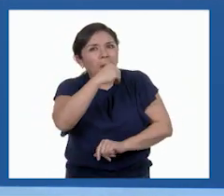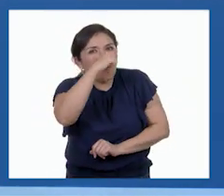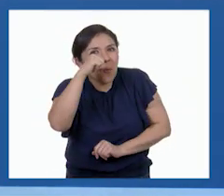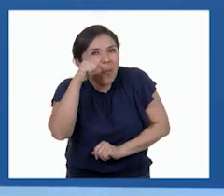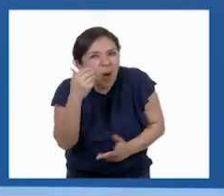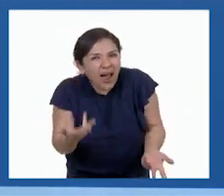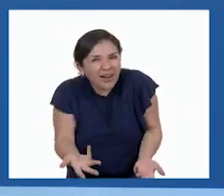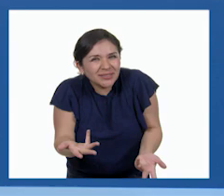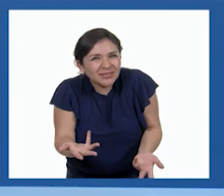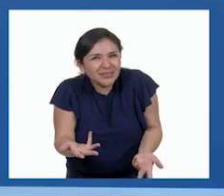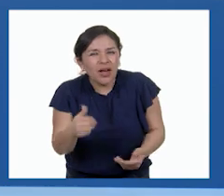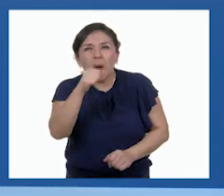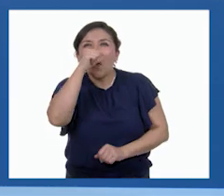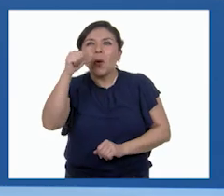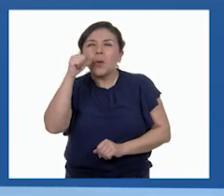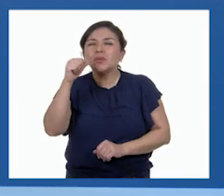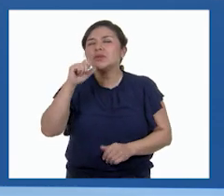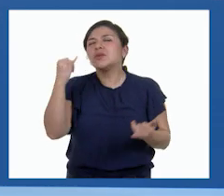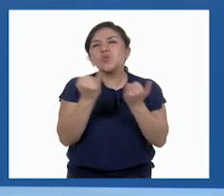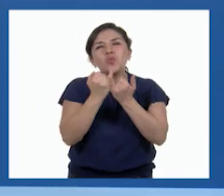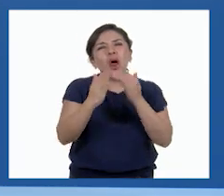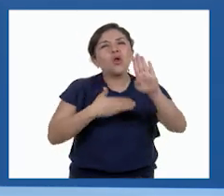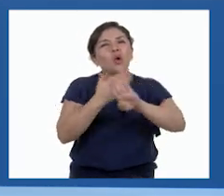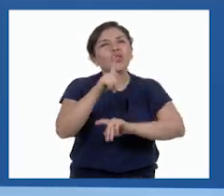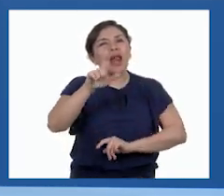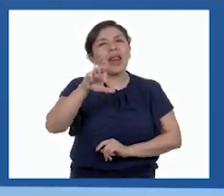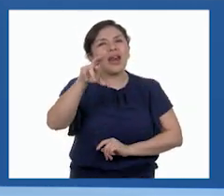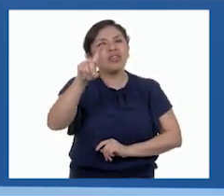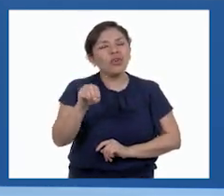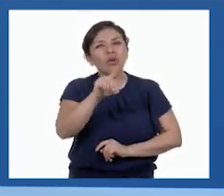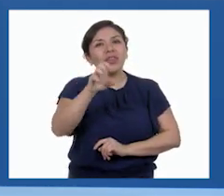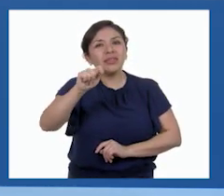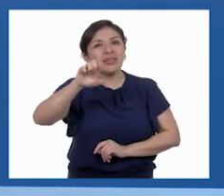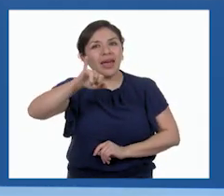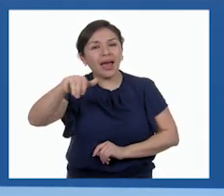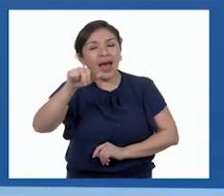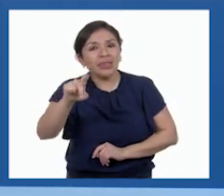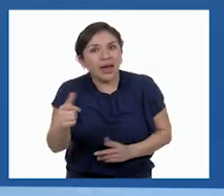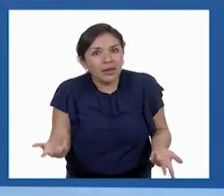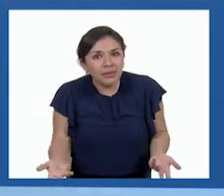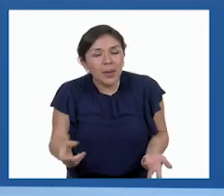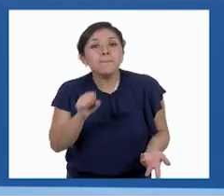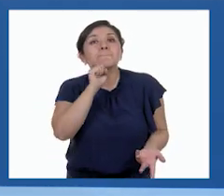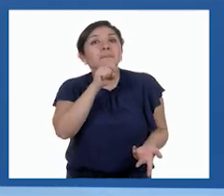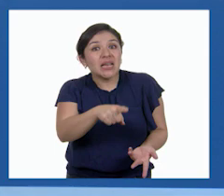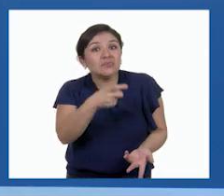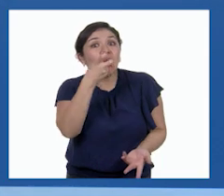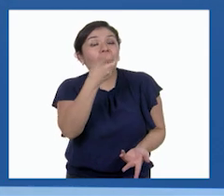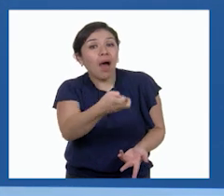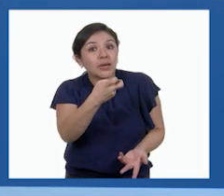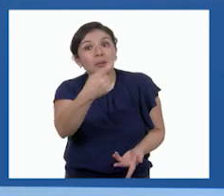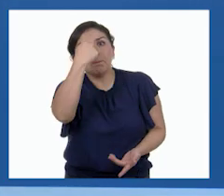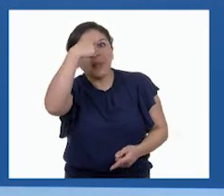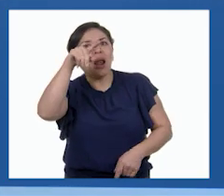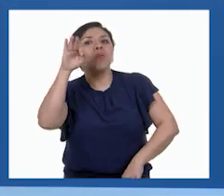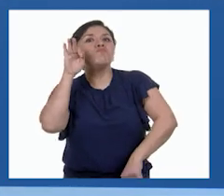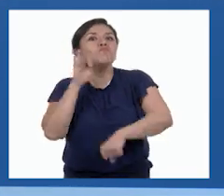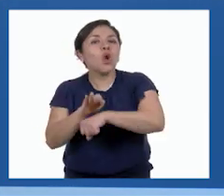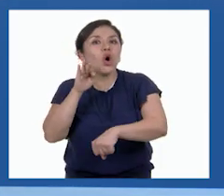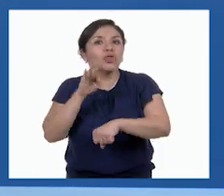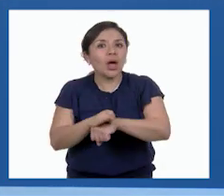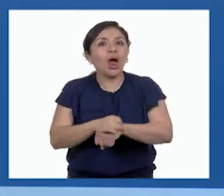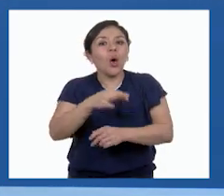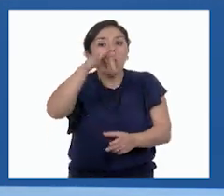Benito Juárez y contra Lerdo de Tejada. Justo Y justamente para proteger